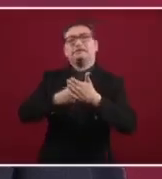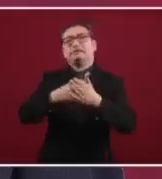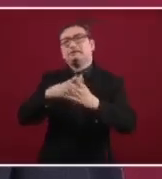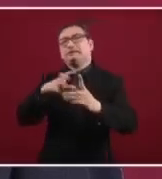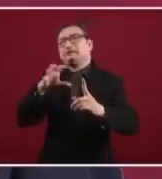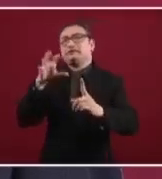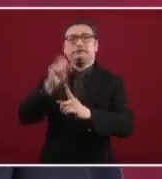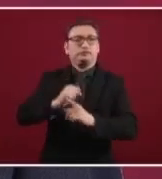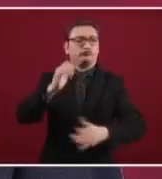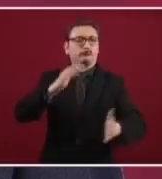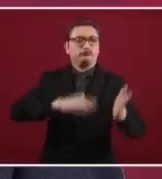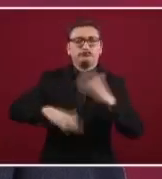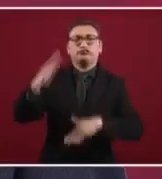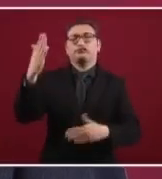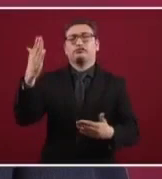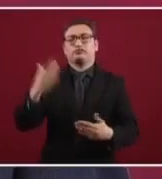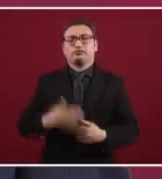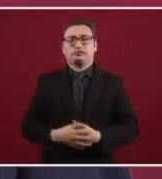este triunfo,